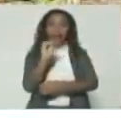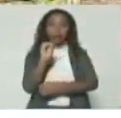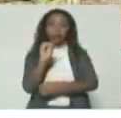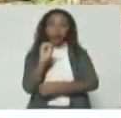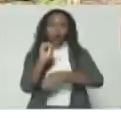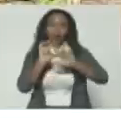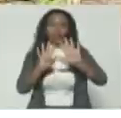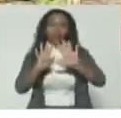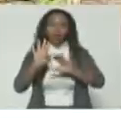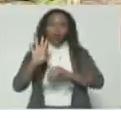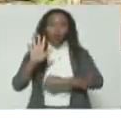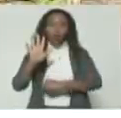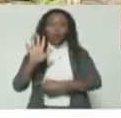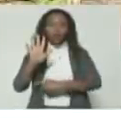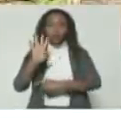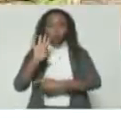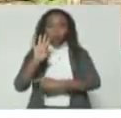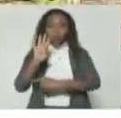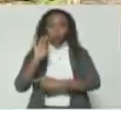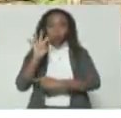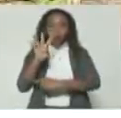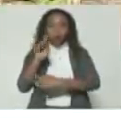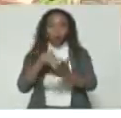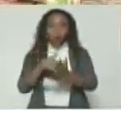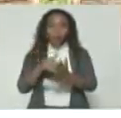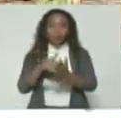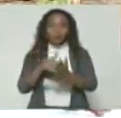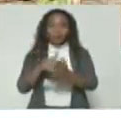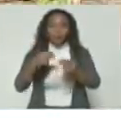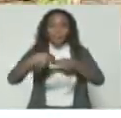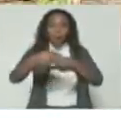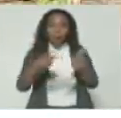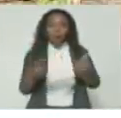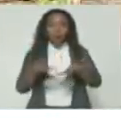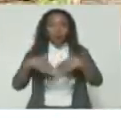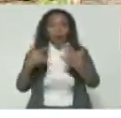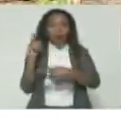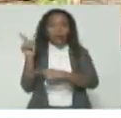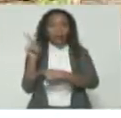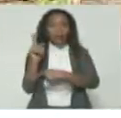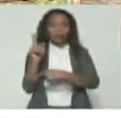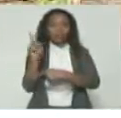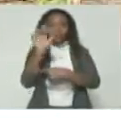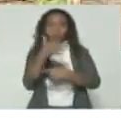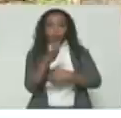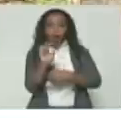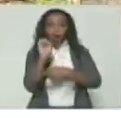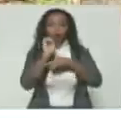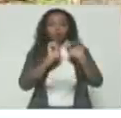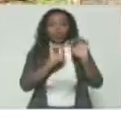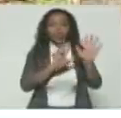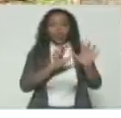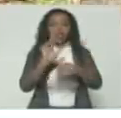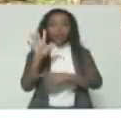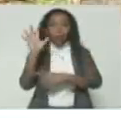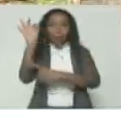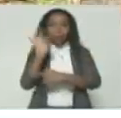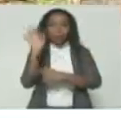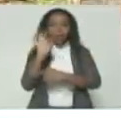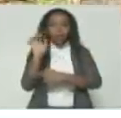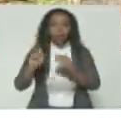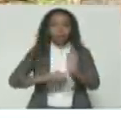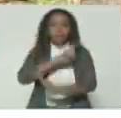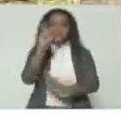10.594.000 hectáreas aproximadamente, de las cuales alrededor de un 85% están en plena